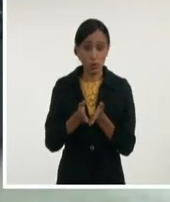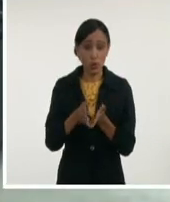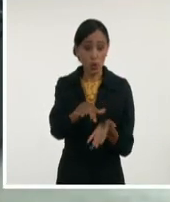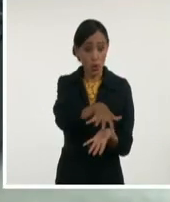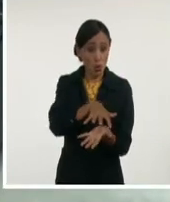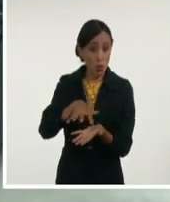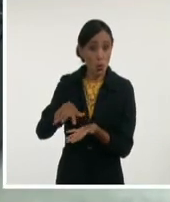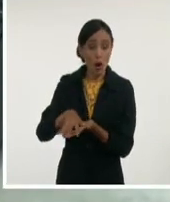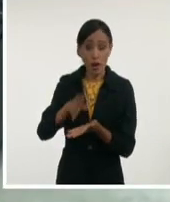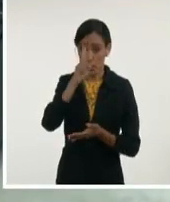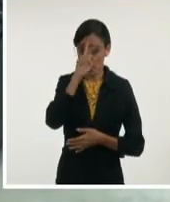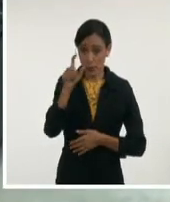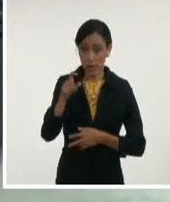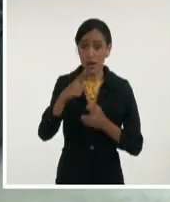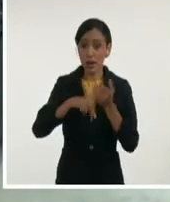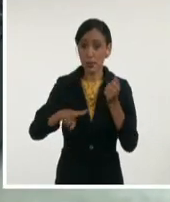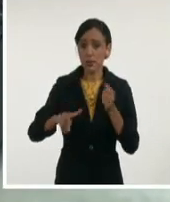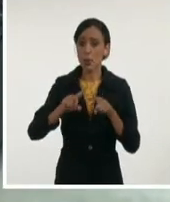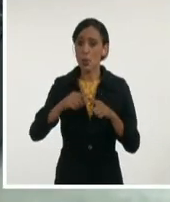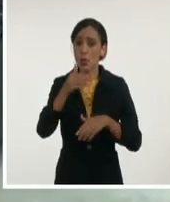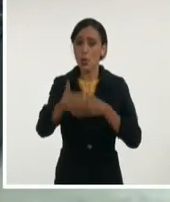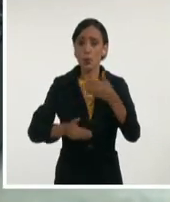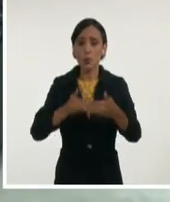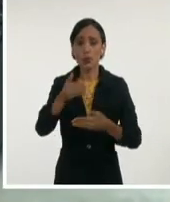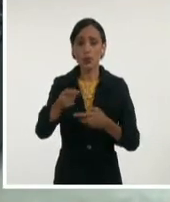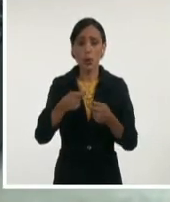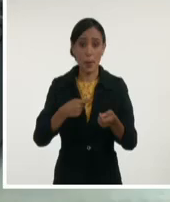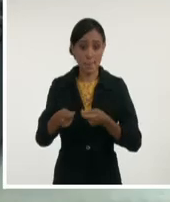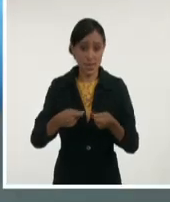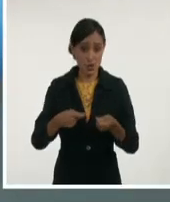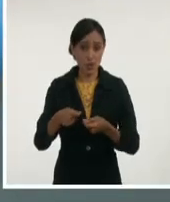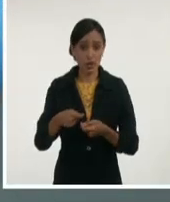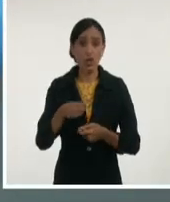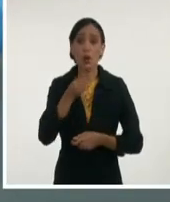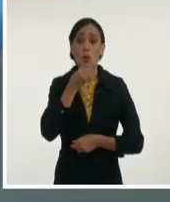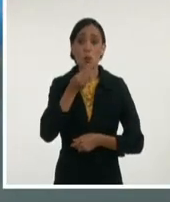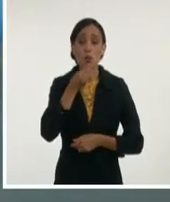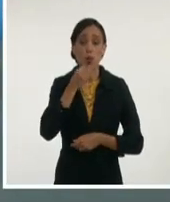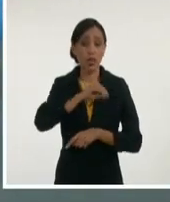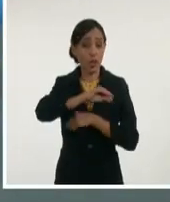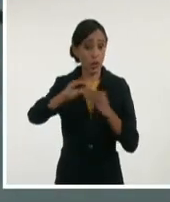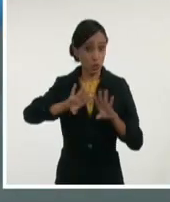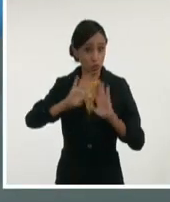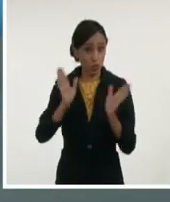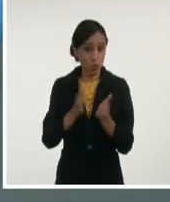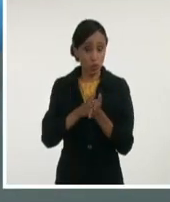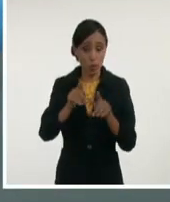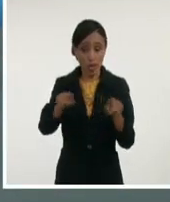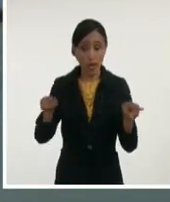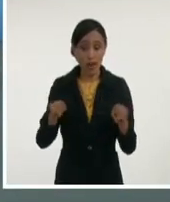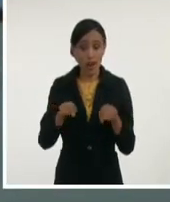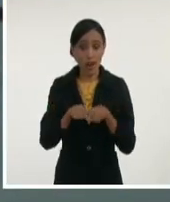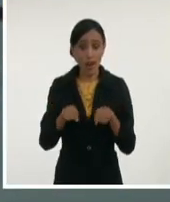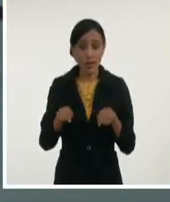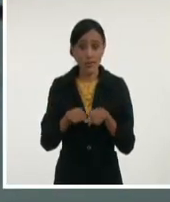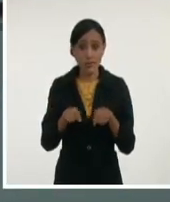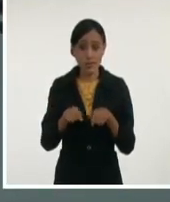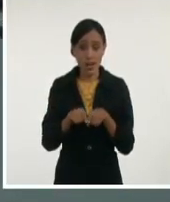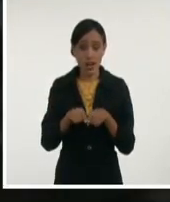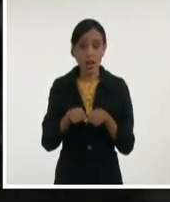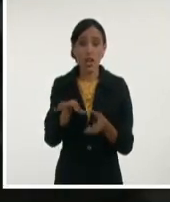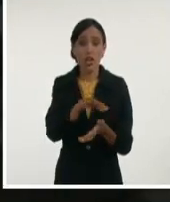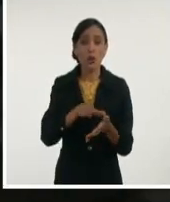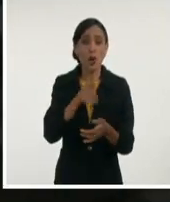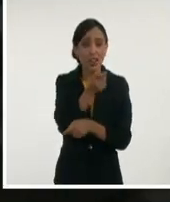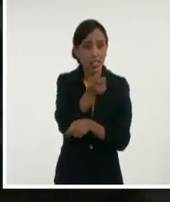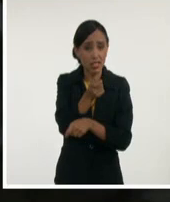provincia mediante un proceso inversionista emergente que posibilita convertir todas las salas hospitalarias y locales de docencia en